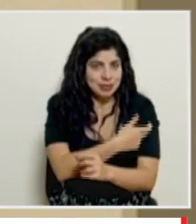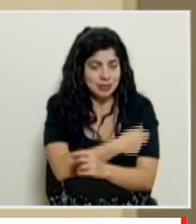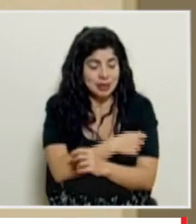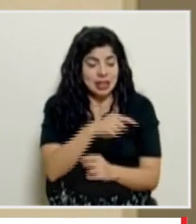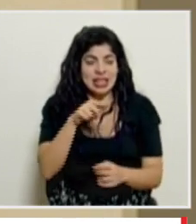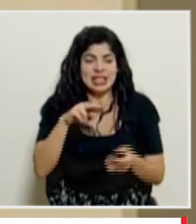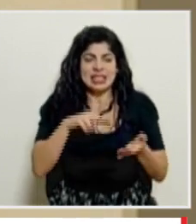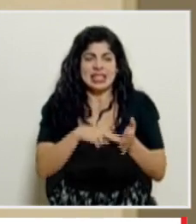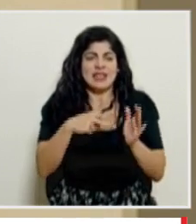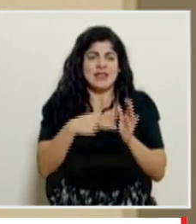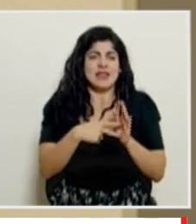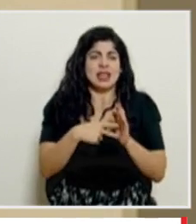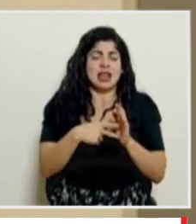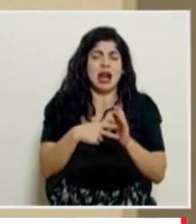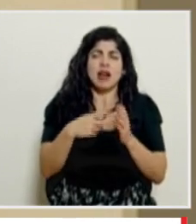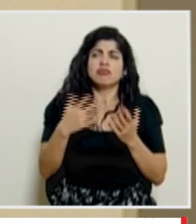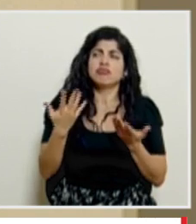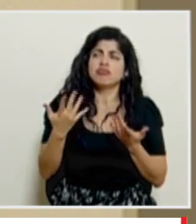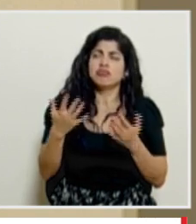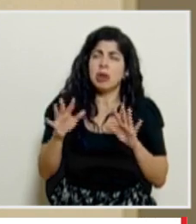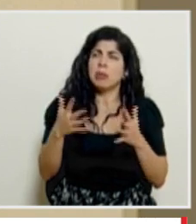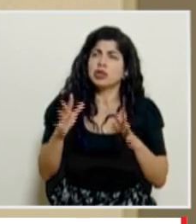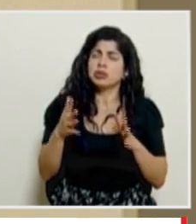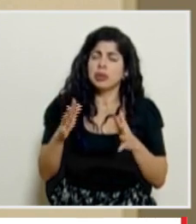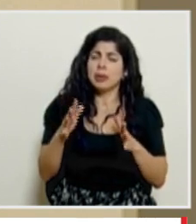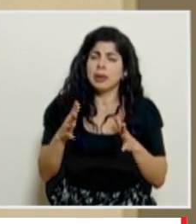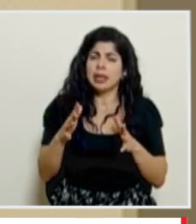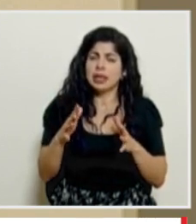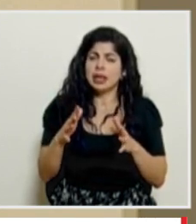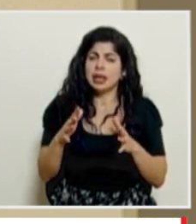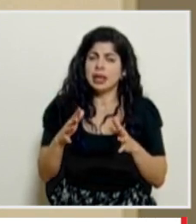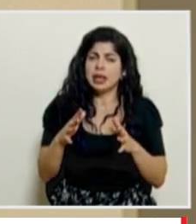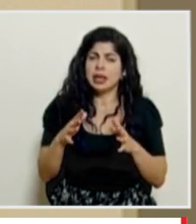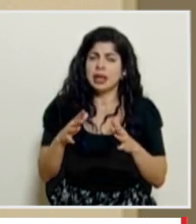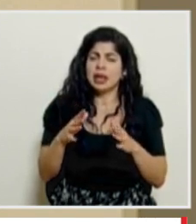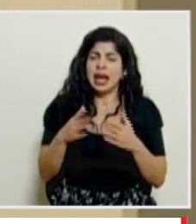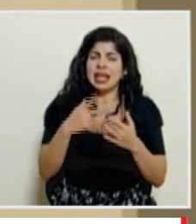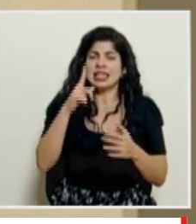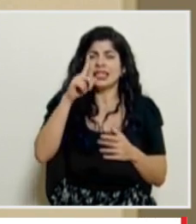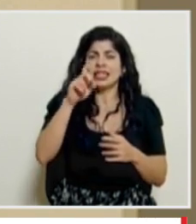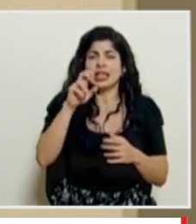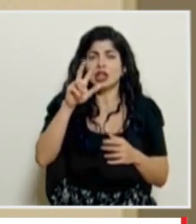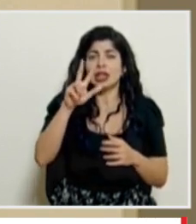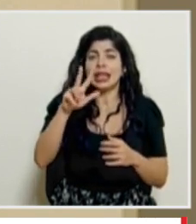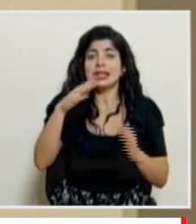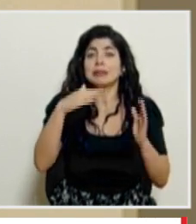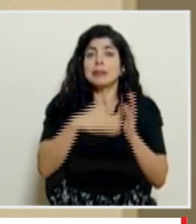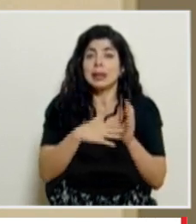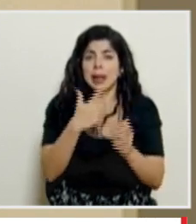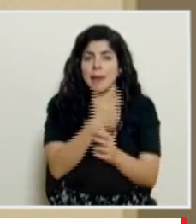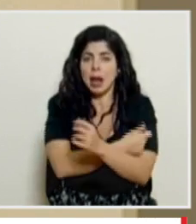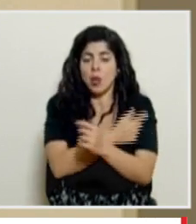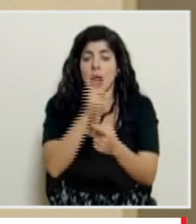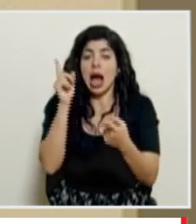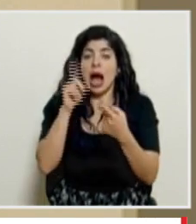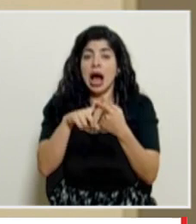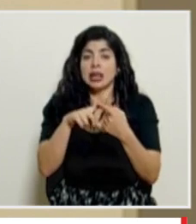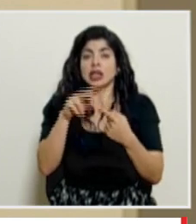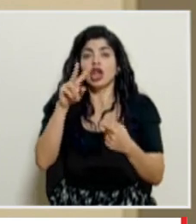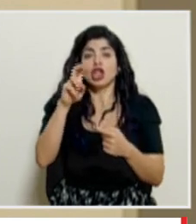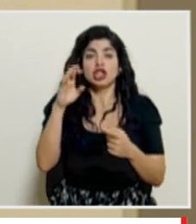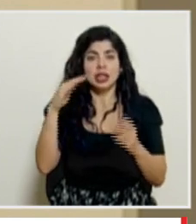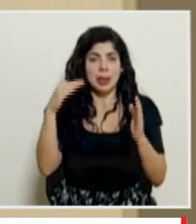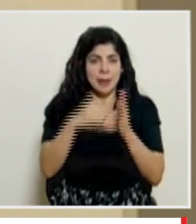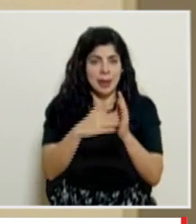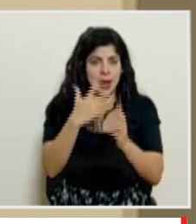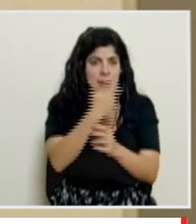estaríamos hablando de ingresos aproximados a los 103.000 dosis, hasta un máximo de 200.000